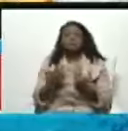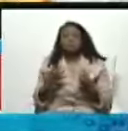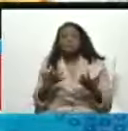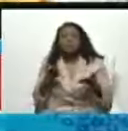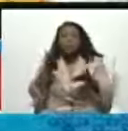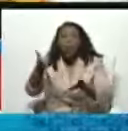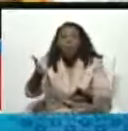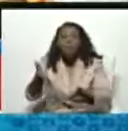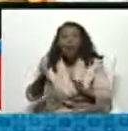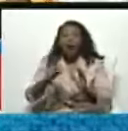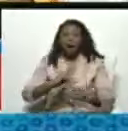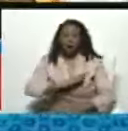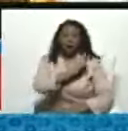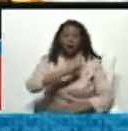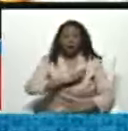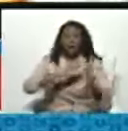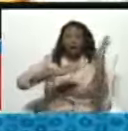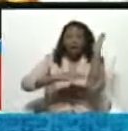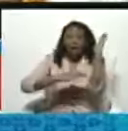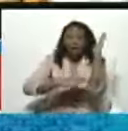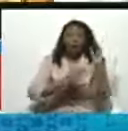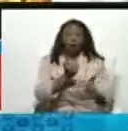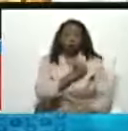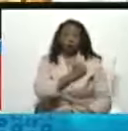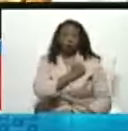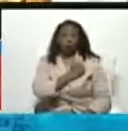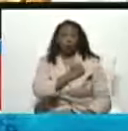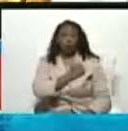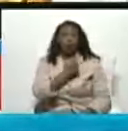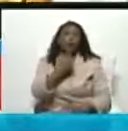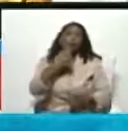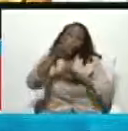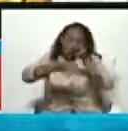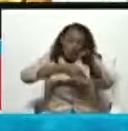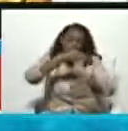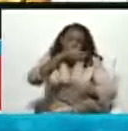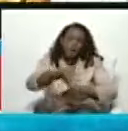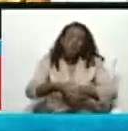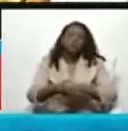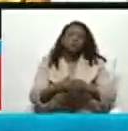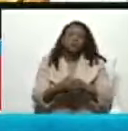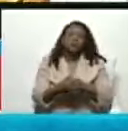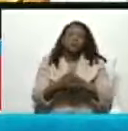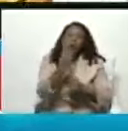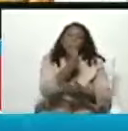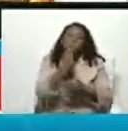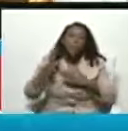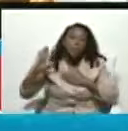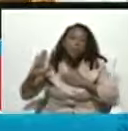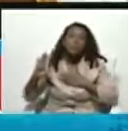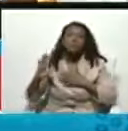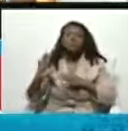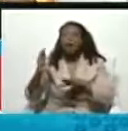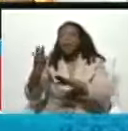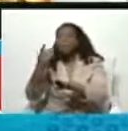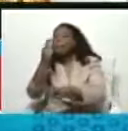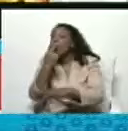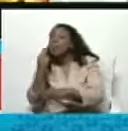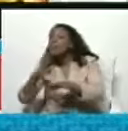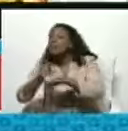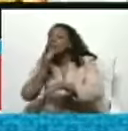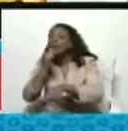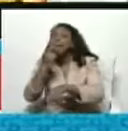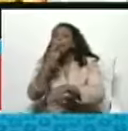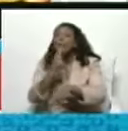vamos al ritual a la iglesia, uh-huh. Como tú estás hablando de los promeseros, o sea, todo el que vaya a pagar promesa ese